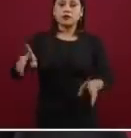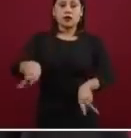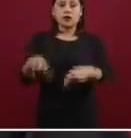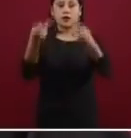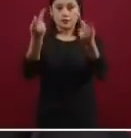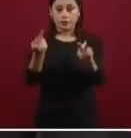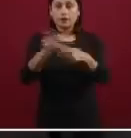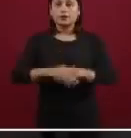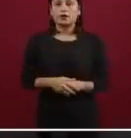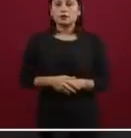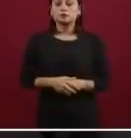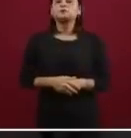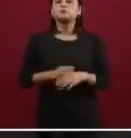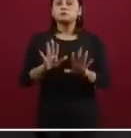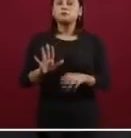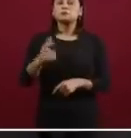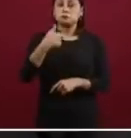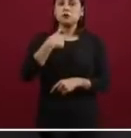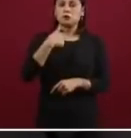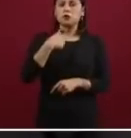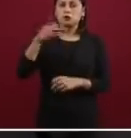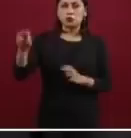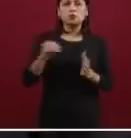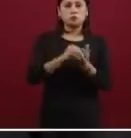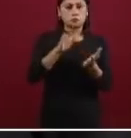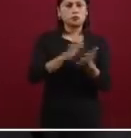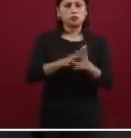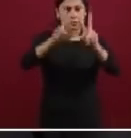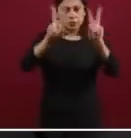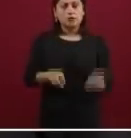y si trató el tema mencionó